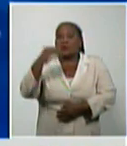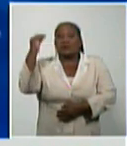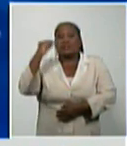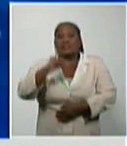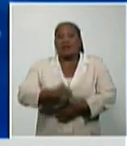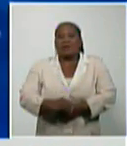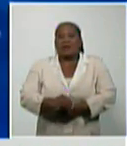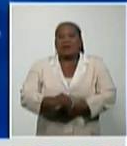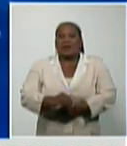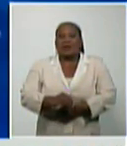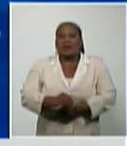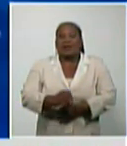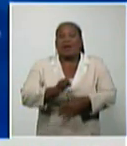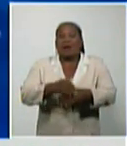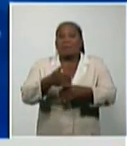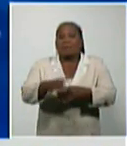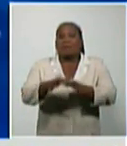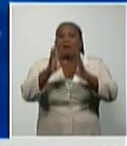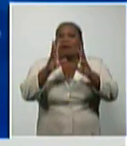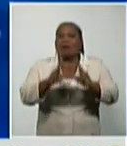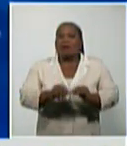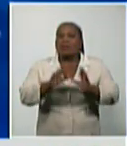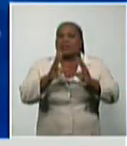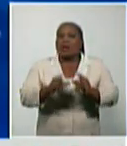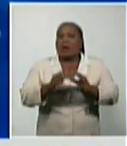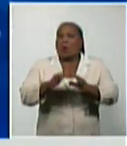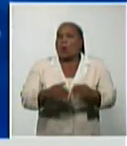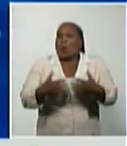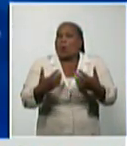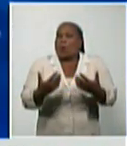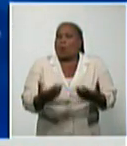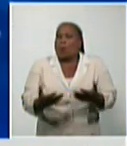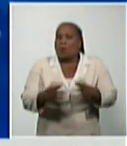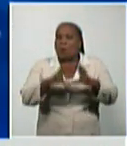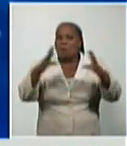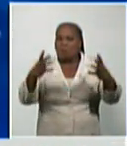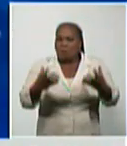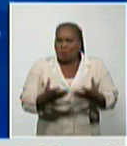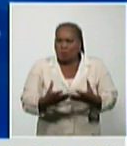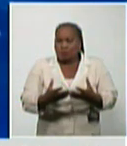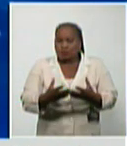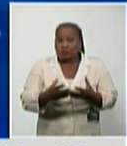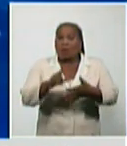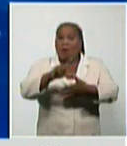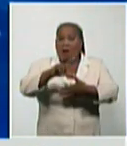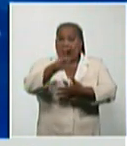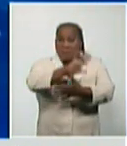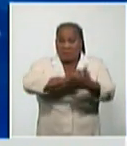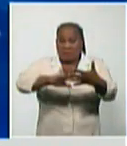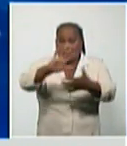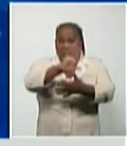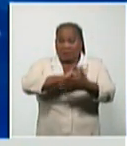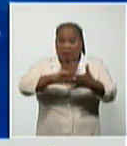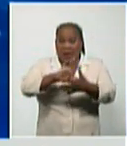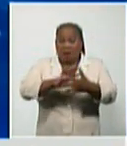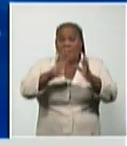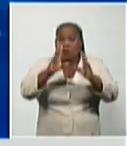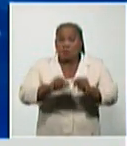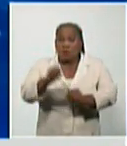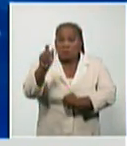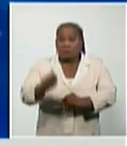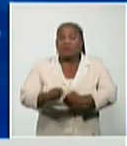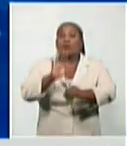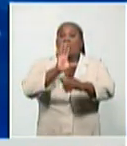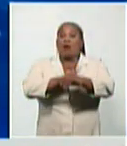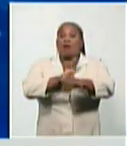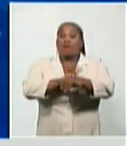todo a partir de la estadística, cómo se encuentra hoy el mundo, la región de las Américas, con el número de infectados, también con el